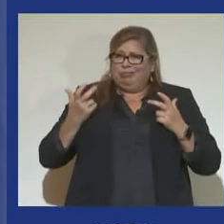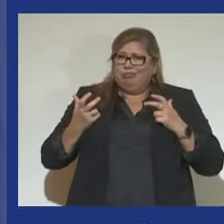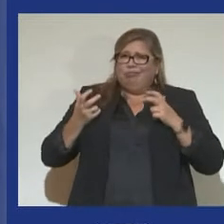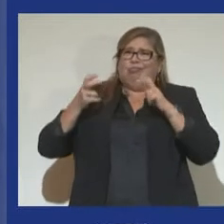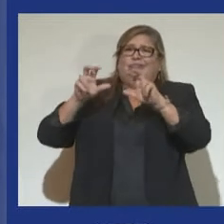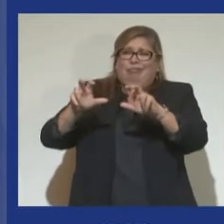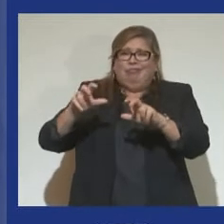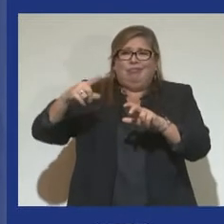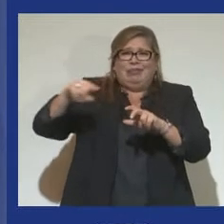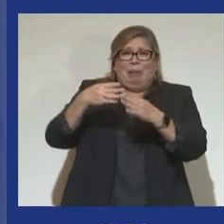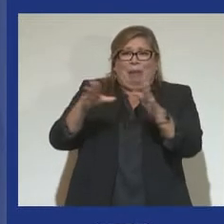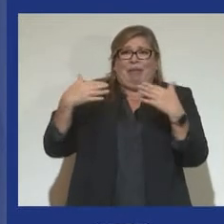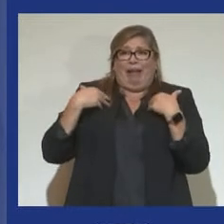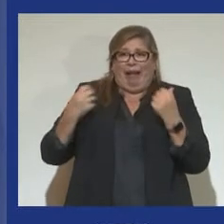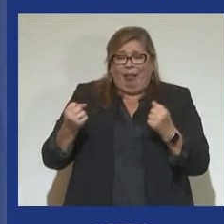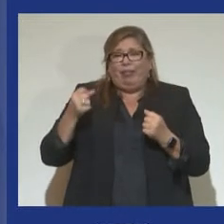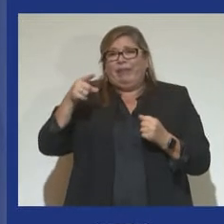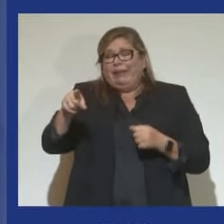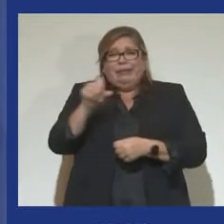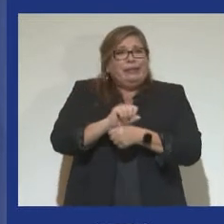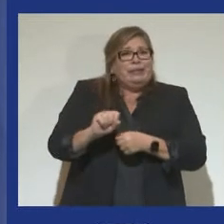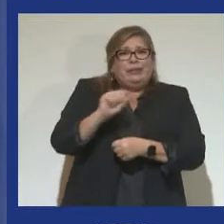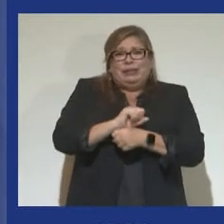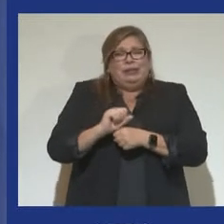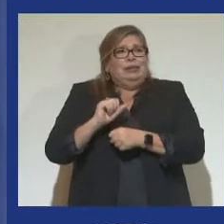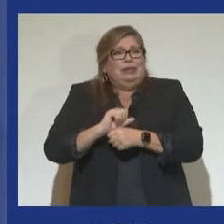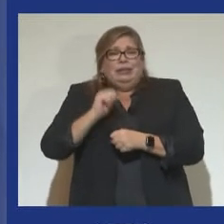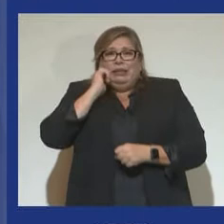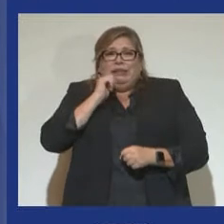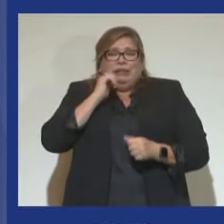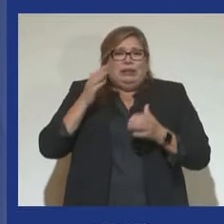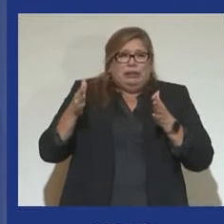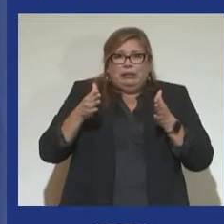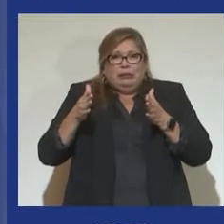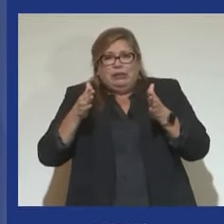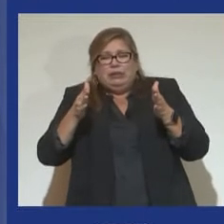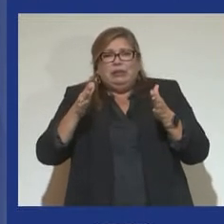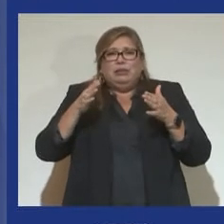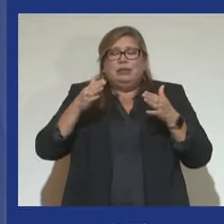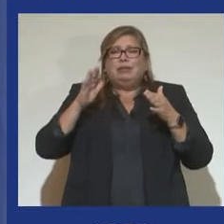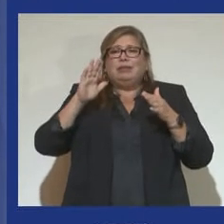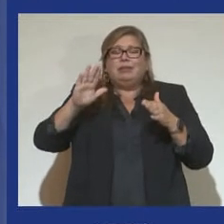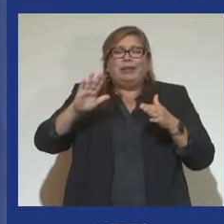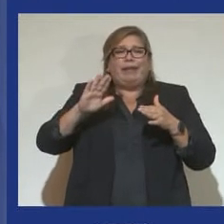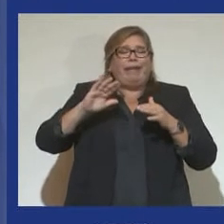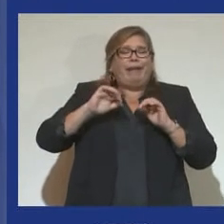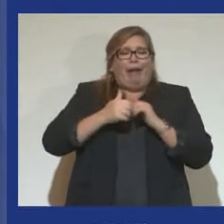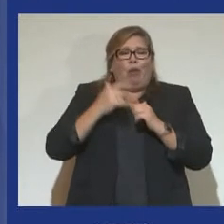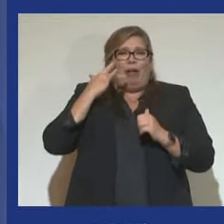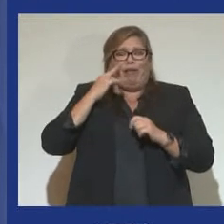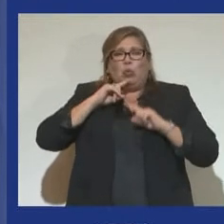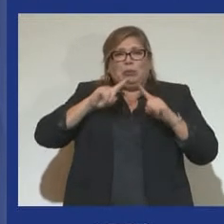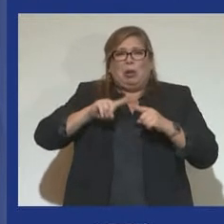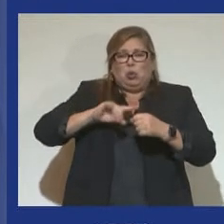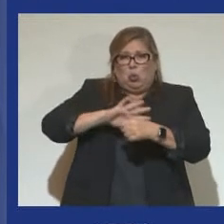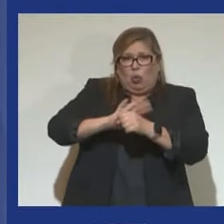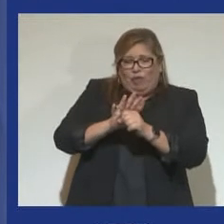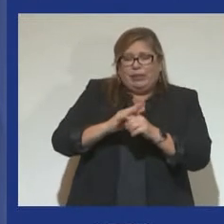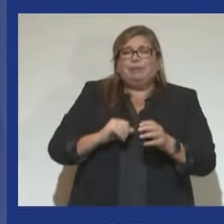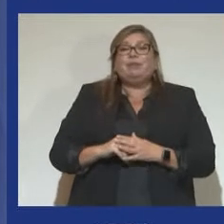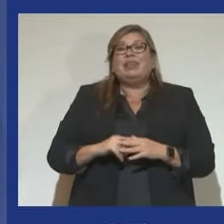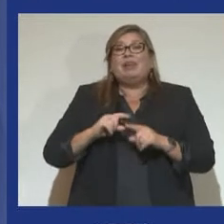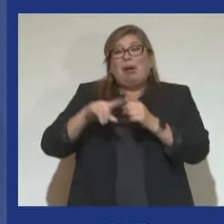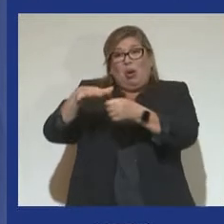creciente ustedes hablan de una mayor responsabilidad durante la pandemia y están a la vanguardia en la respuesta